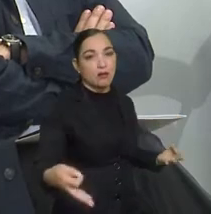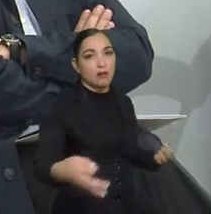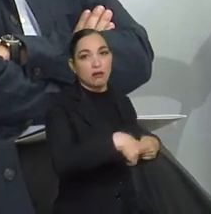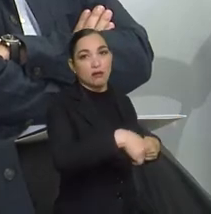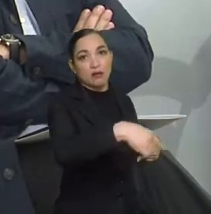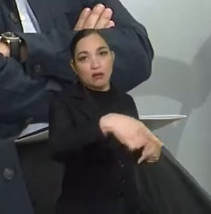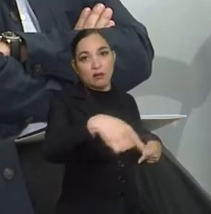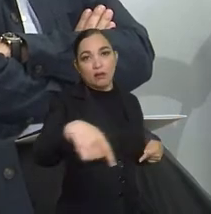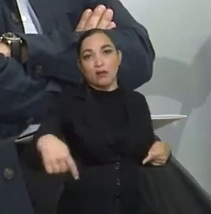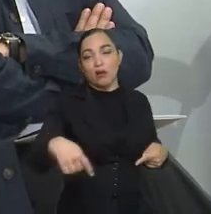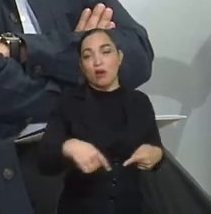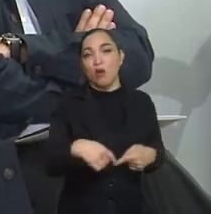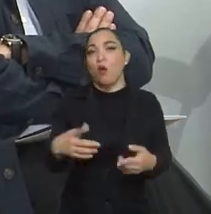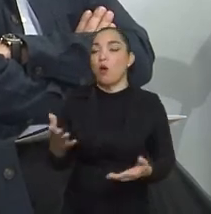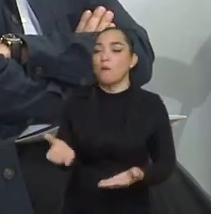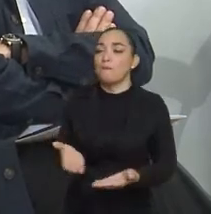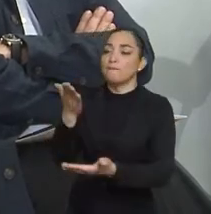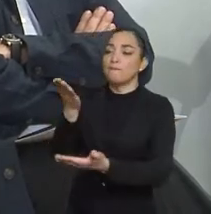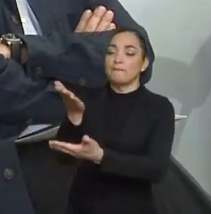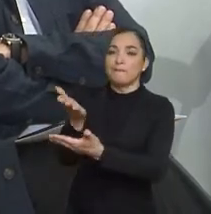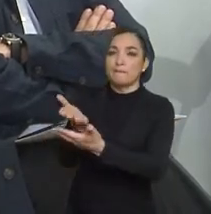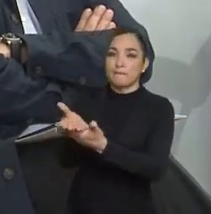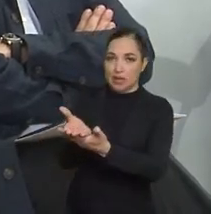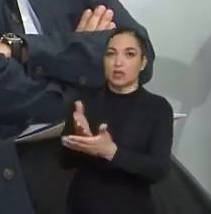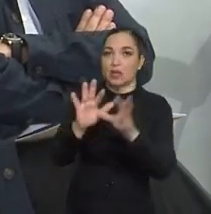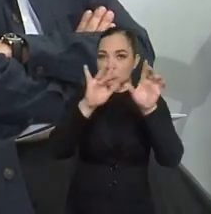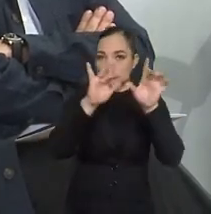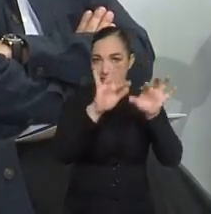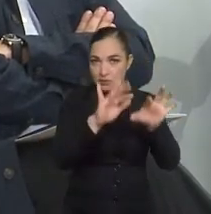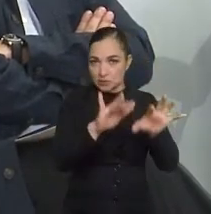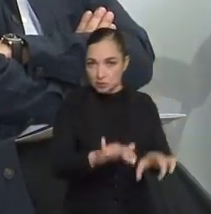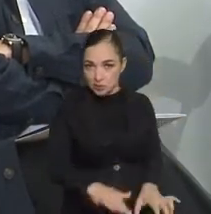y pide la escrituración, él sabe bien que